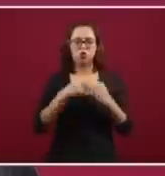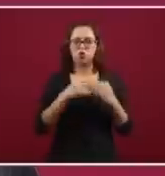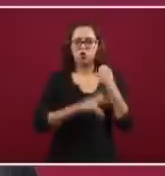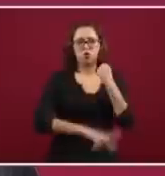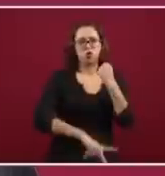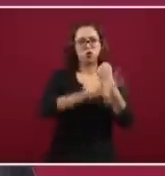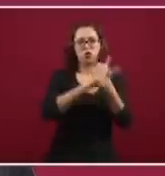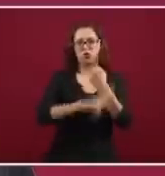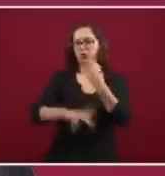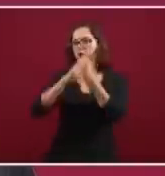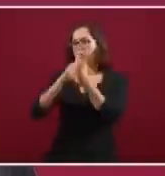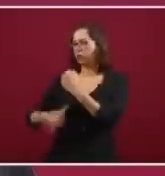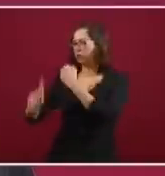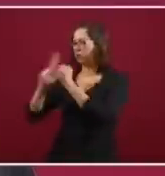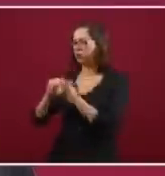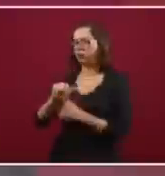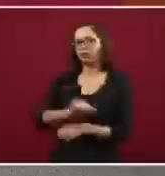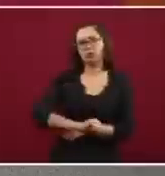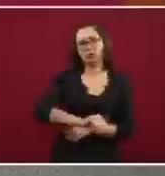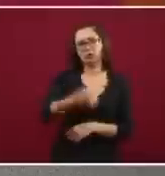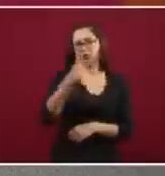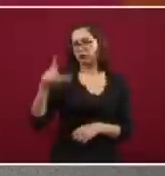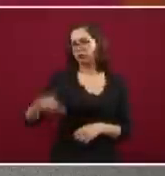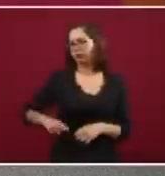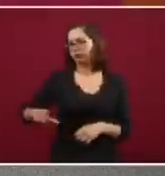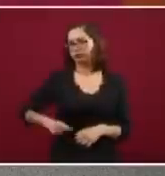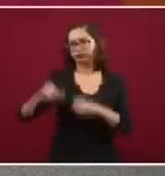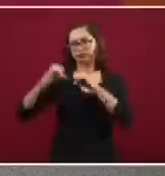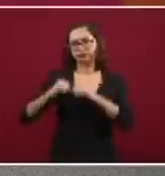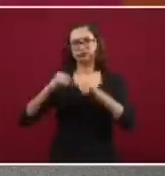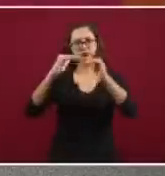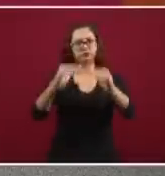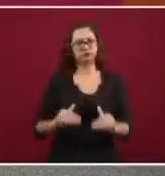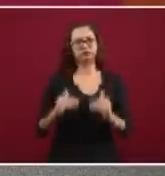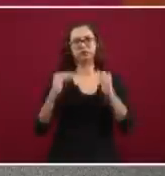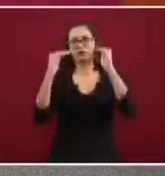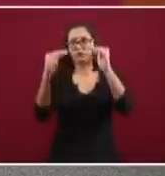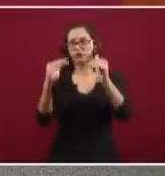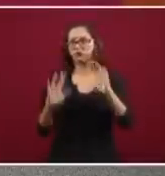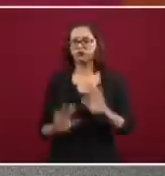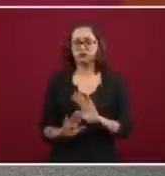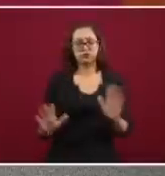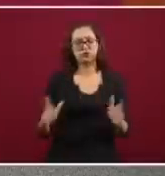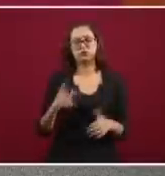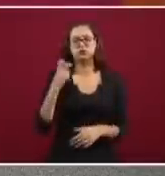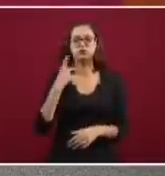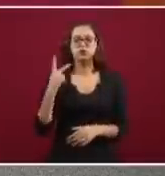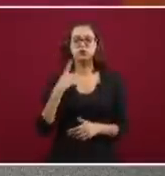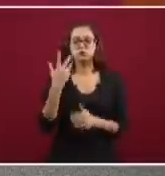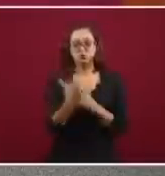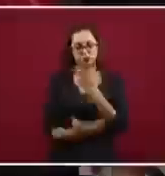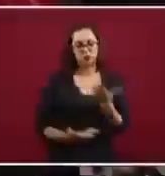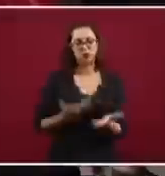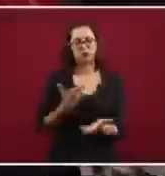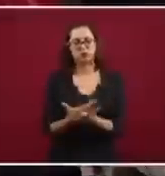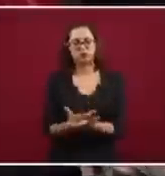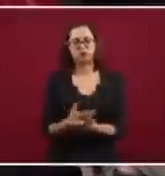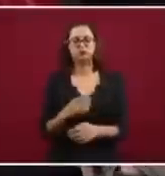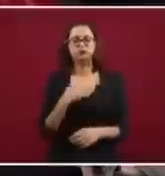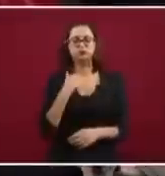otras naciones y de otros gobiernos. Esa es la política que llevamos a cabo, de